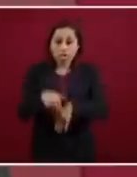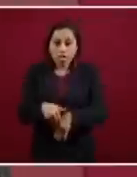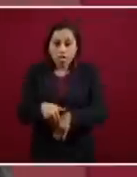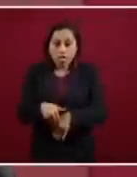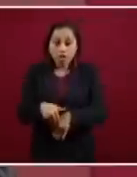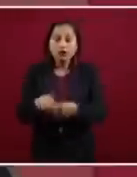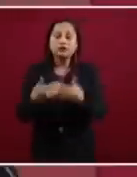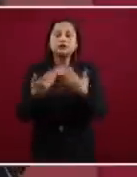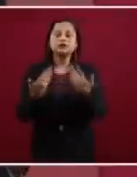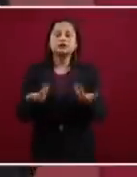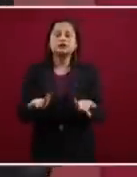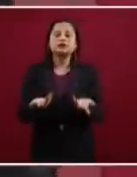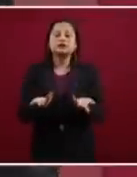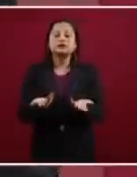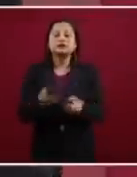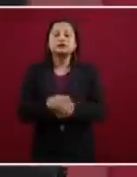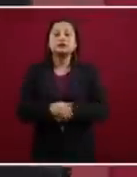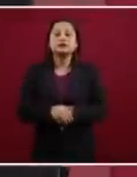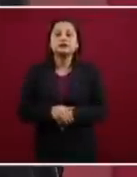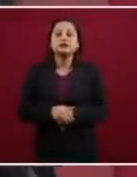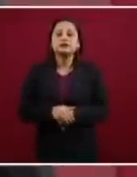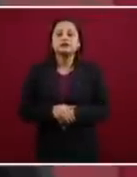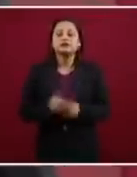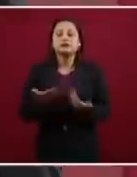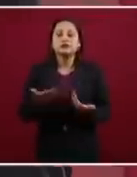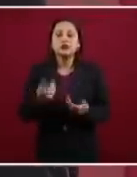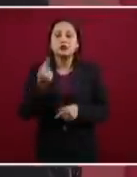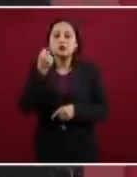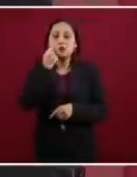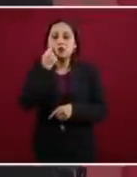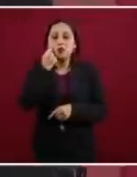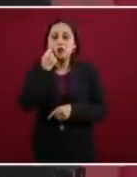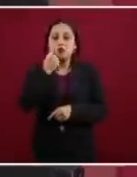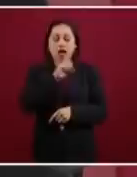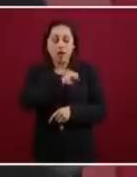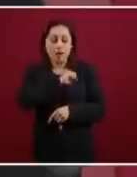organizada o sea de la delincuencia de cuello blanco